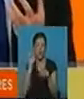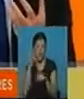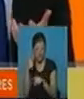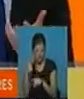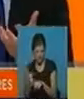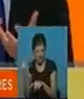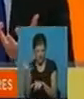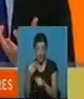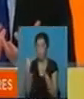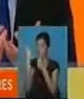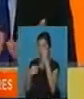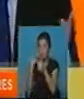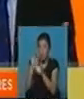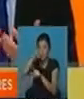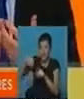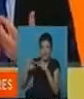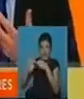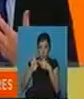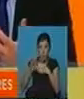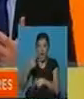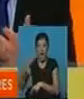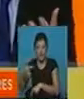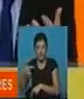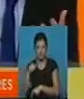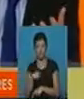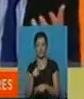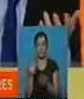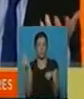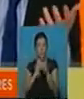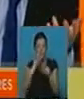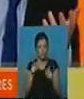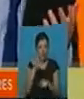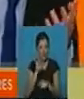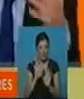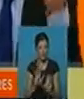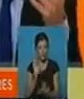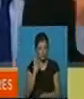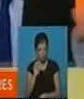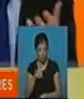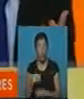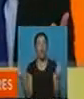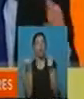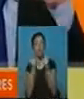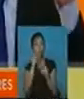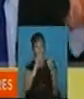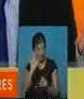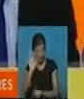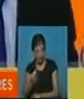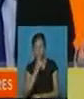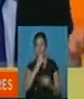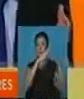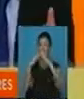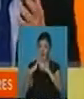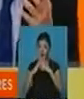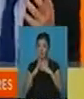decir, y uno que cuando viaja a Estados Unidos y por ahí se mueve por los estados del sur o del centro, sabe que en muchas casas, arriba de la chimenea, Jorge lo debe saber, está el